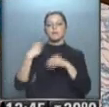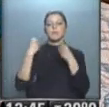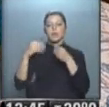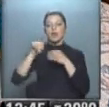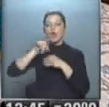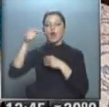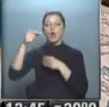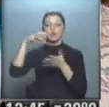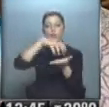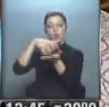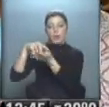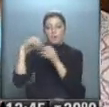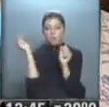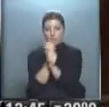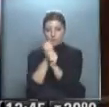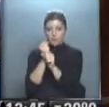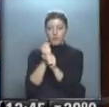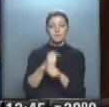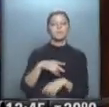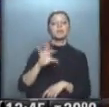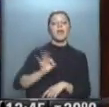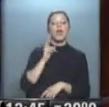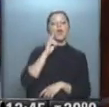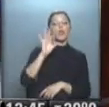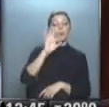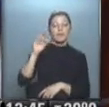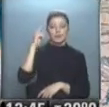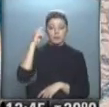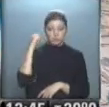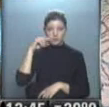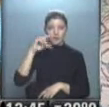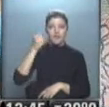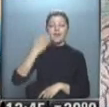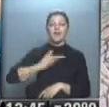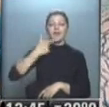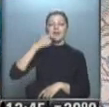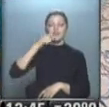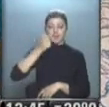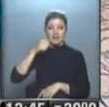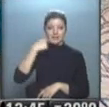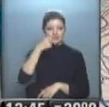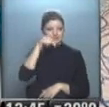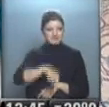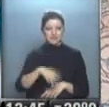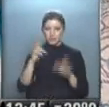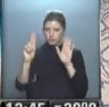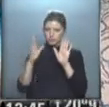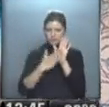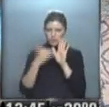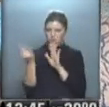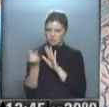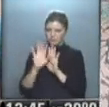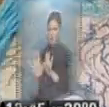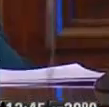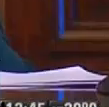otros organismos regulatorios. En el año 2009, el AFCAF deniega la autorización en lo que responde a